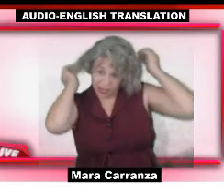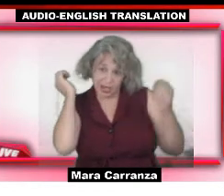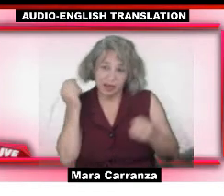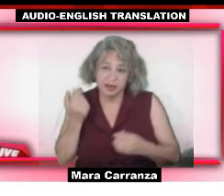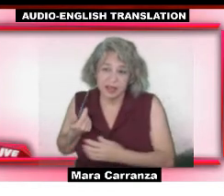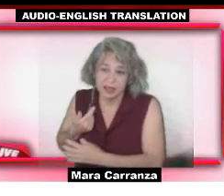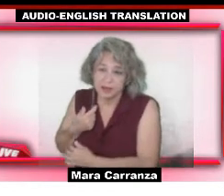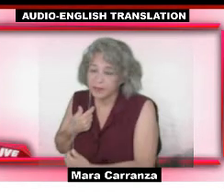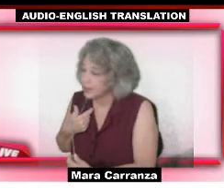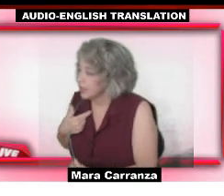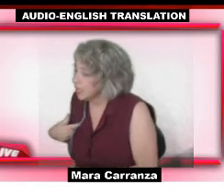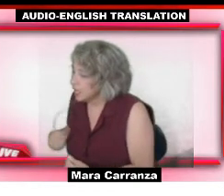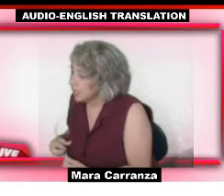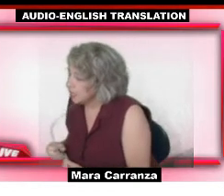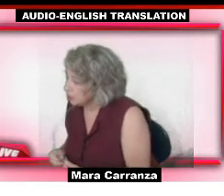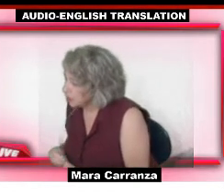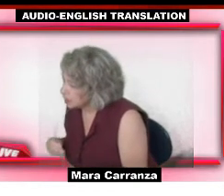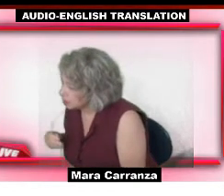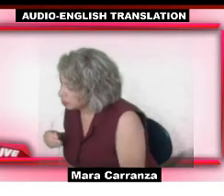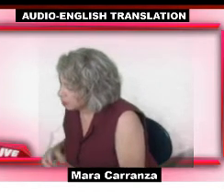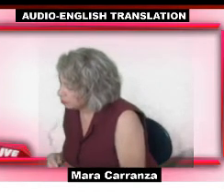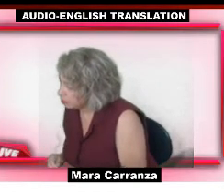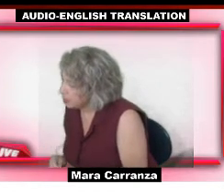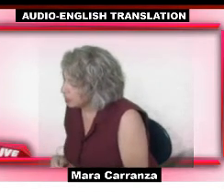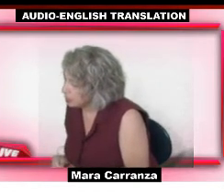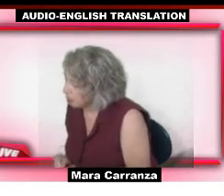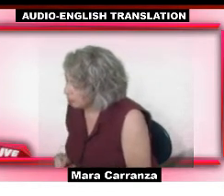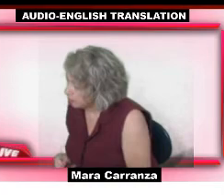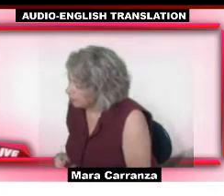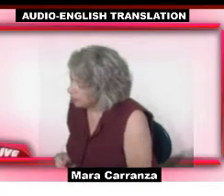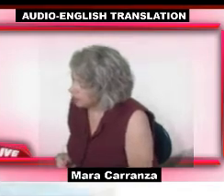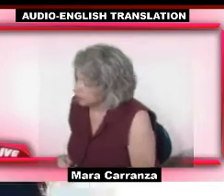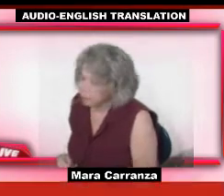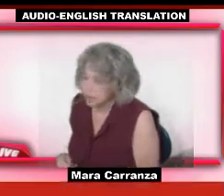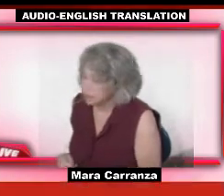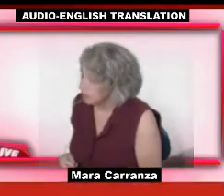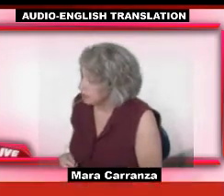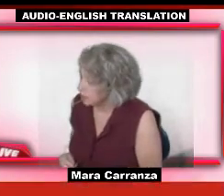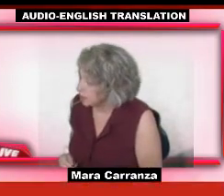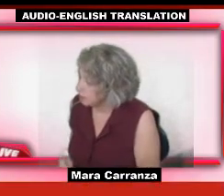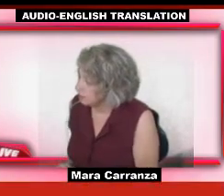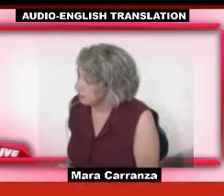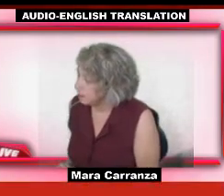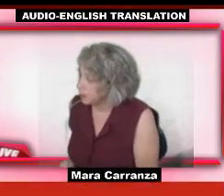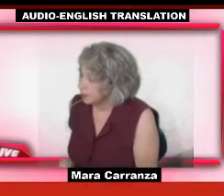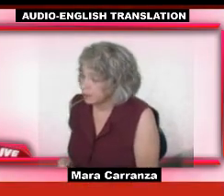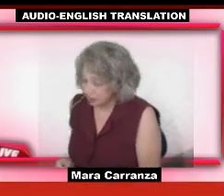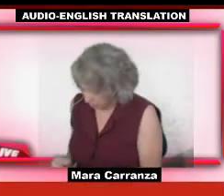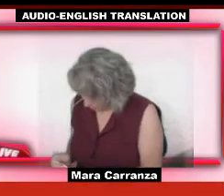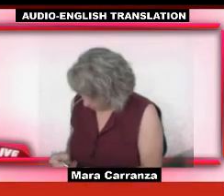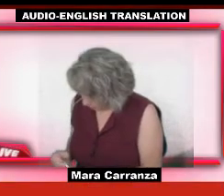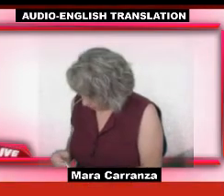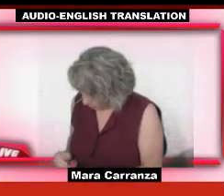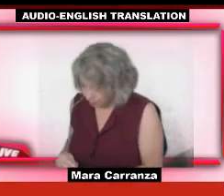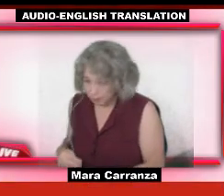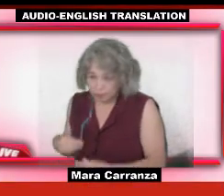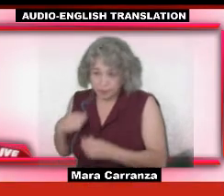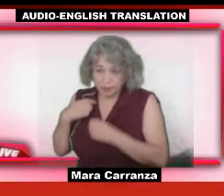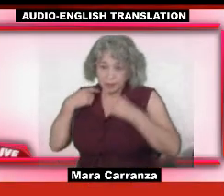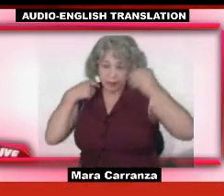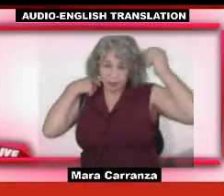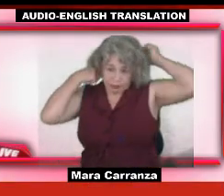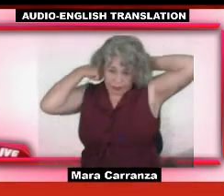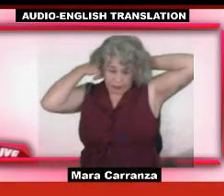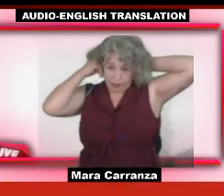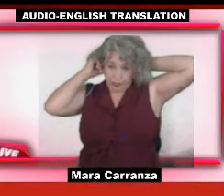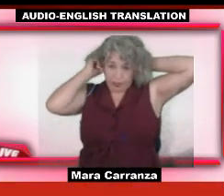Rubio y Ted Yoho, quienes hicieron presión por el cambio. O sea, de poner aranceles pues al tomate, al tomate mexicano